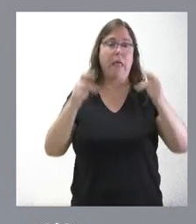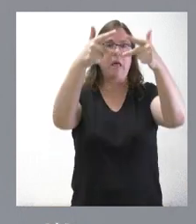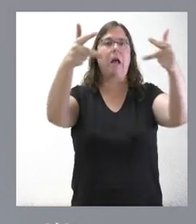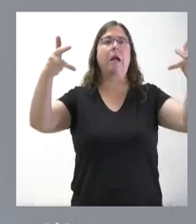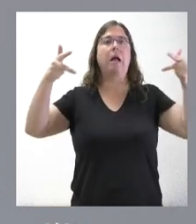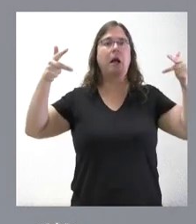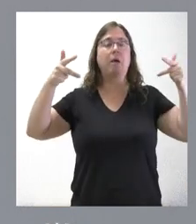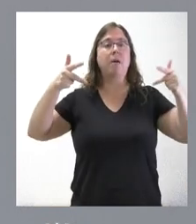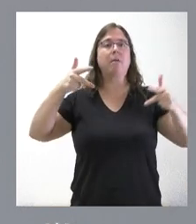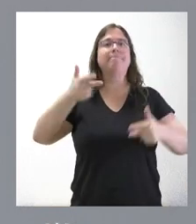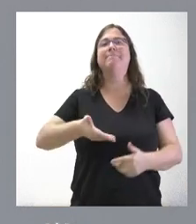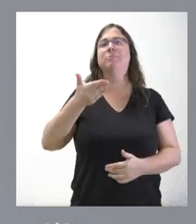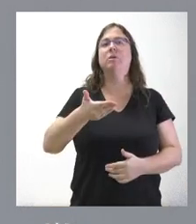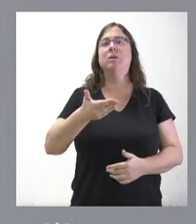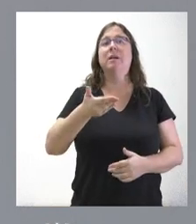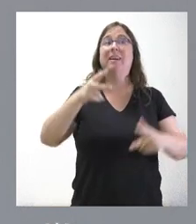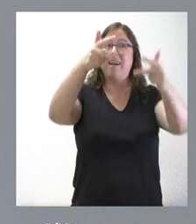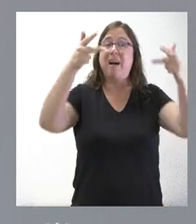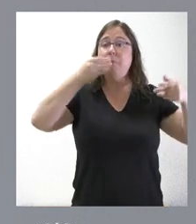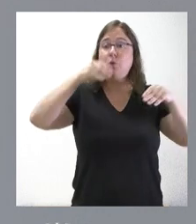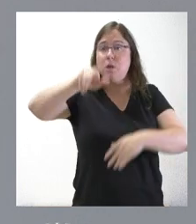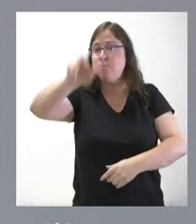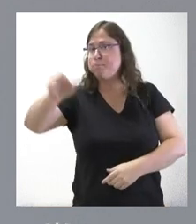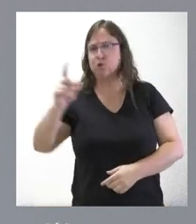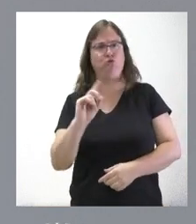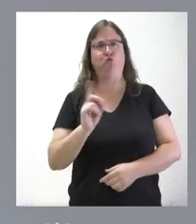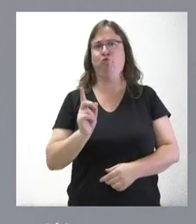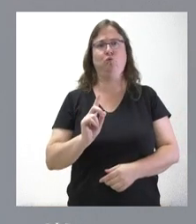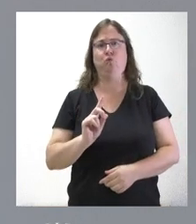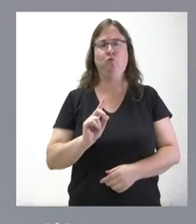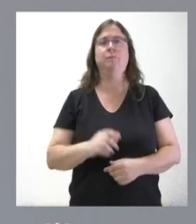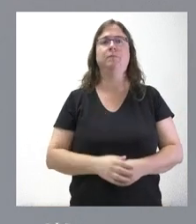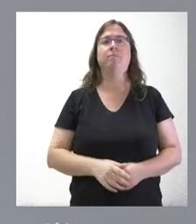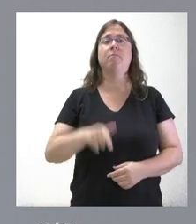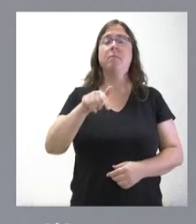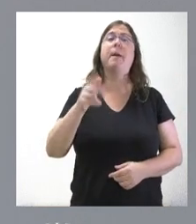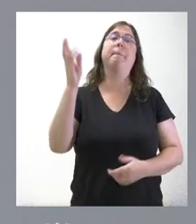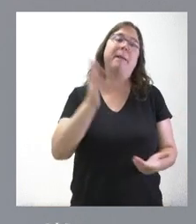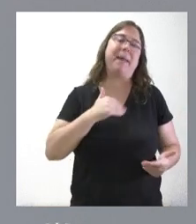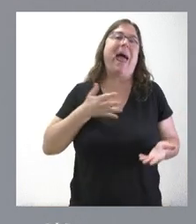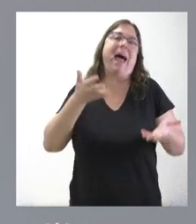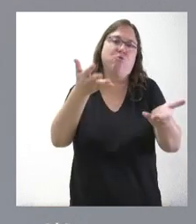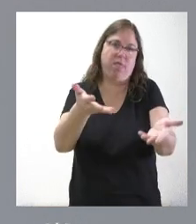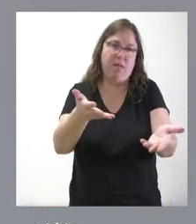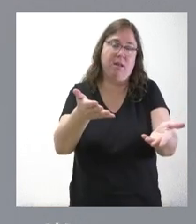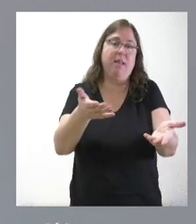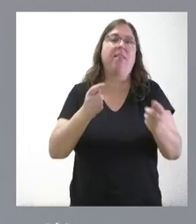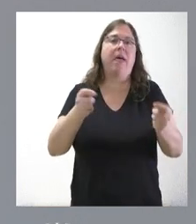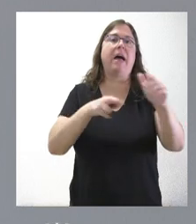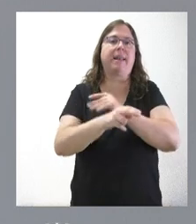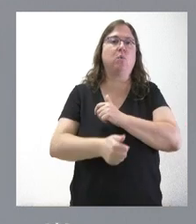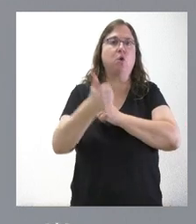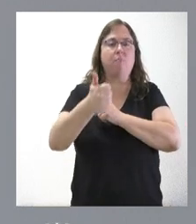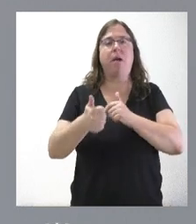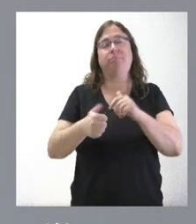videovigilancia, que, insisto, no vienen a sustituir al operativo de personas en extinción de incendios, pero vienen a ayudar, a dotarles de más recursos, de más